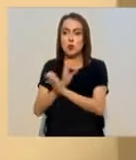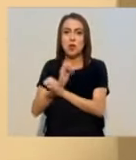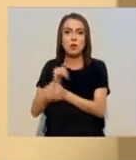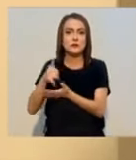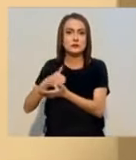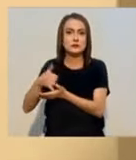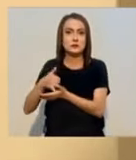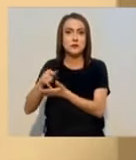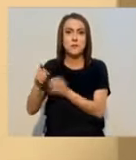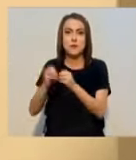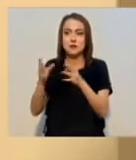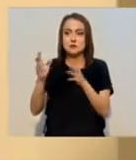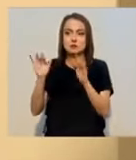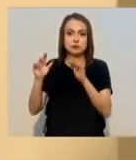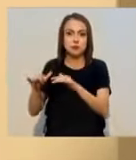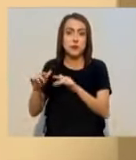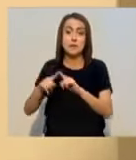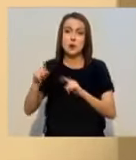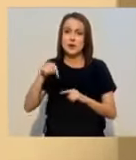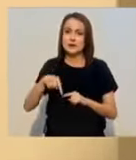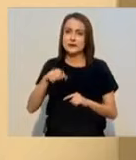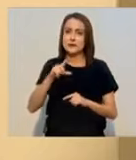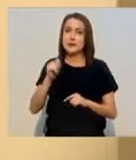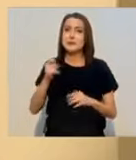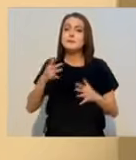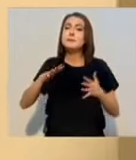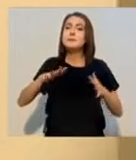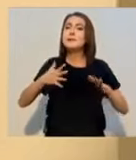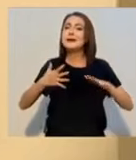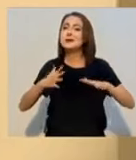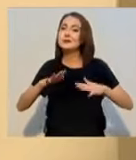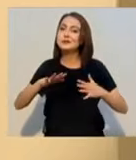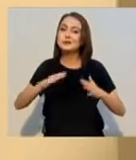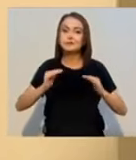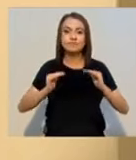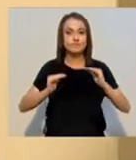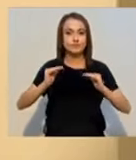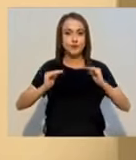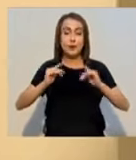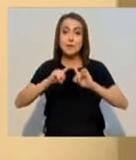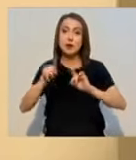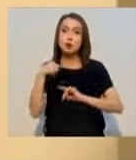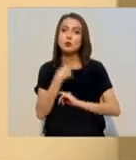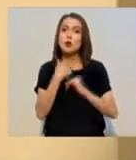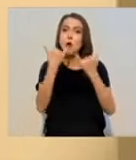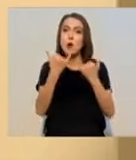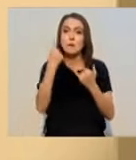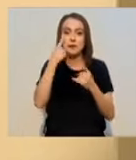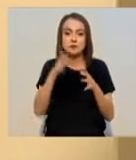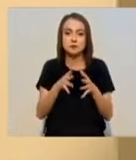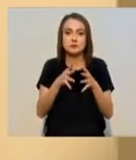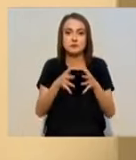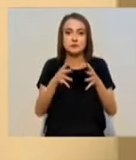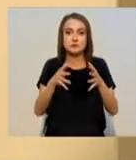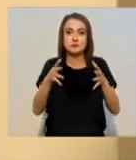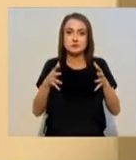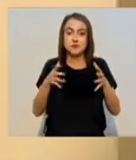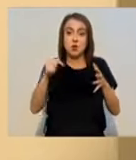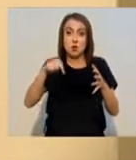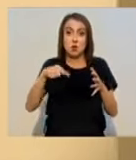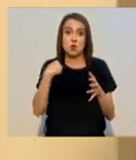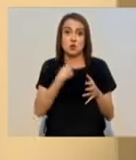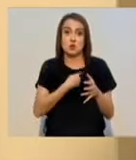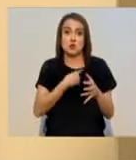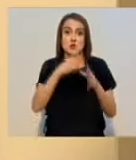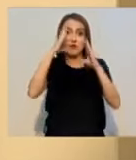intensivos. Este mes más o menos se estabilizó, pero estamos viendo ahora incrementos de casos al punto que hoy